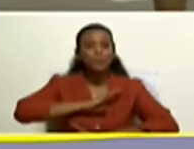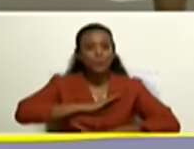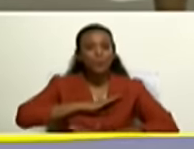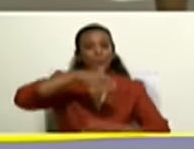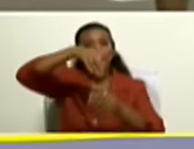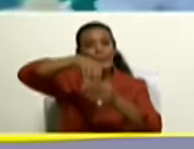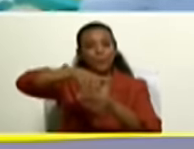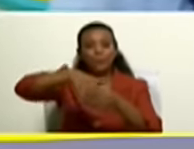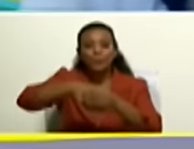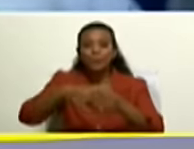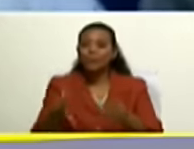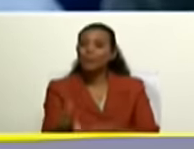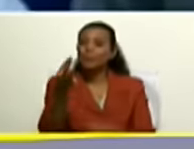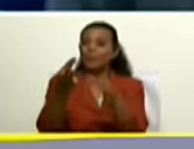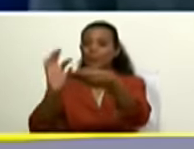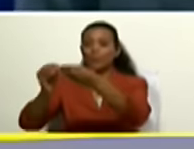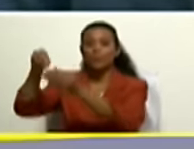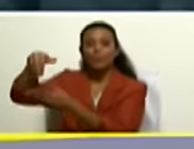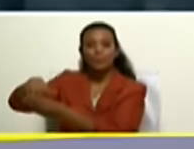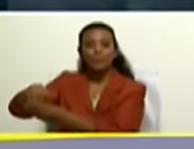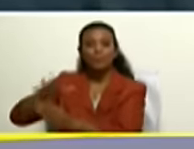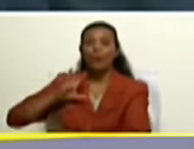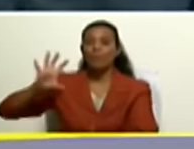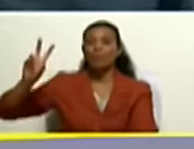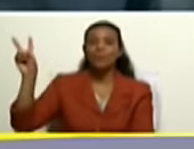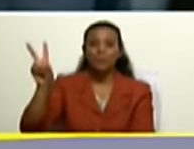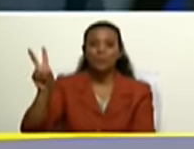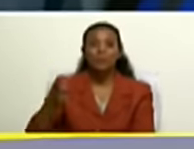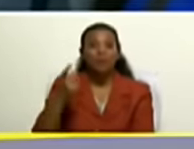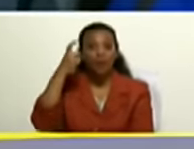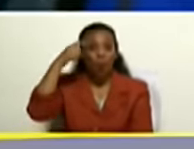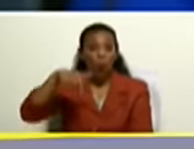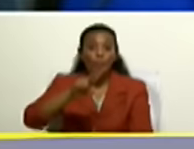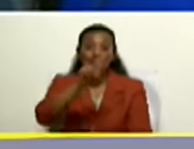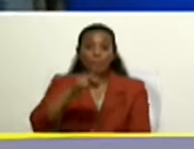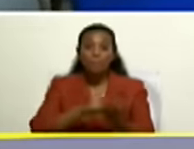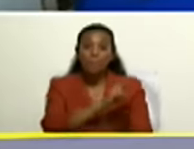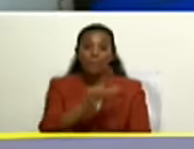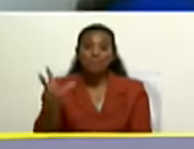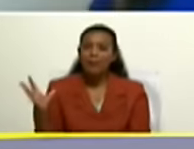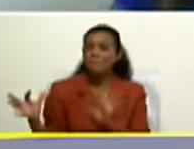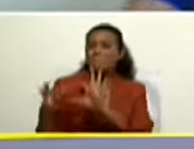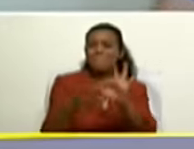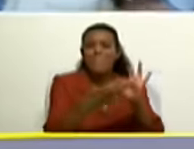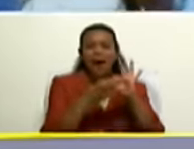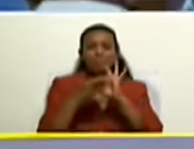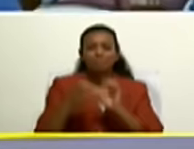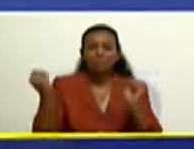que es votar cuando uno vota por la patria. Hoy Venezuela está más unida que nunca.